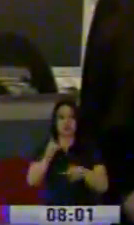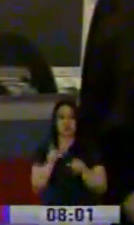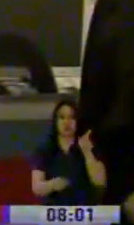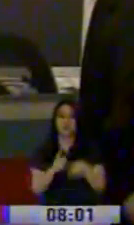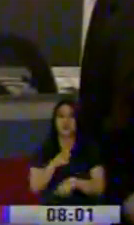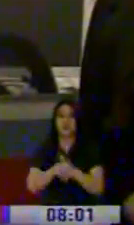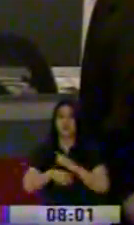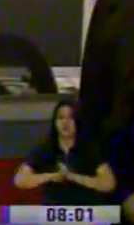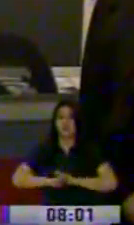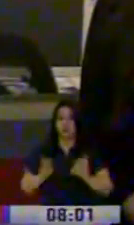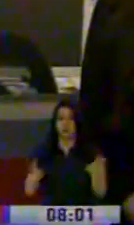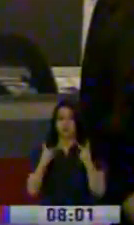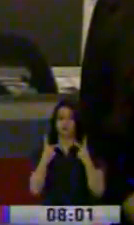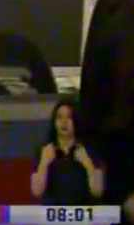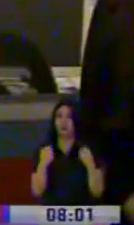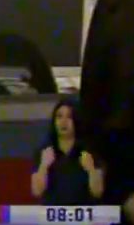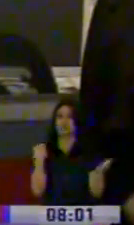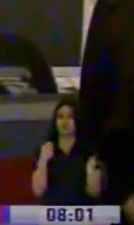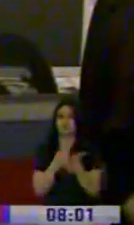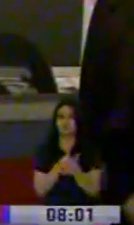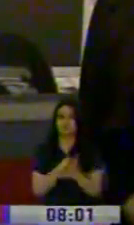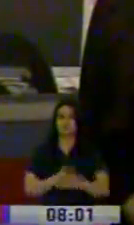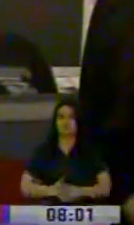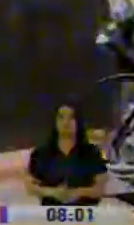heridas pese a la magnitud de este siniestro.